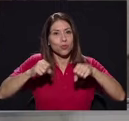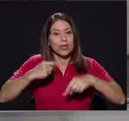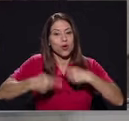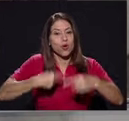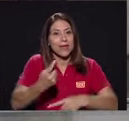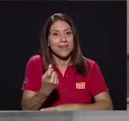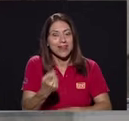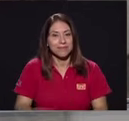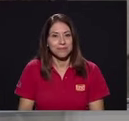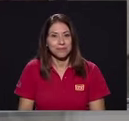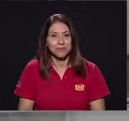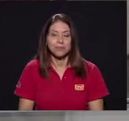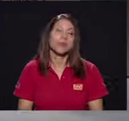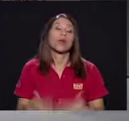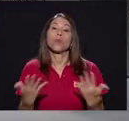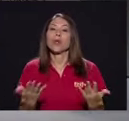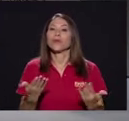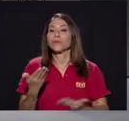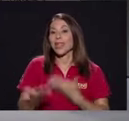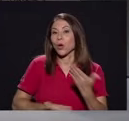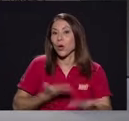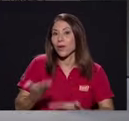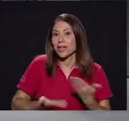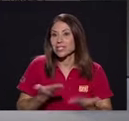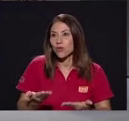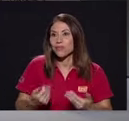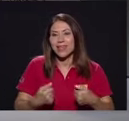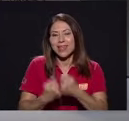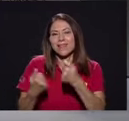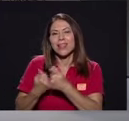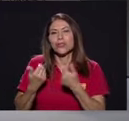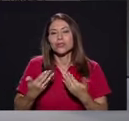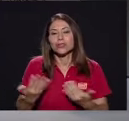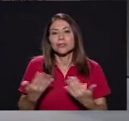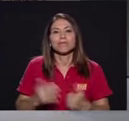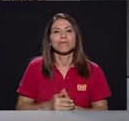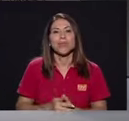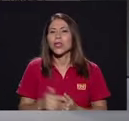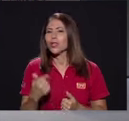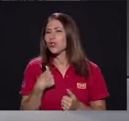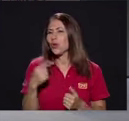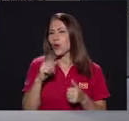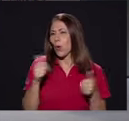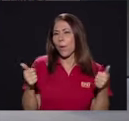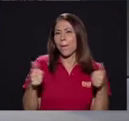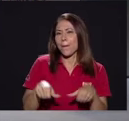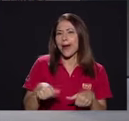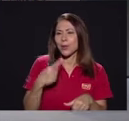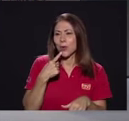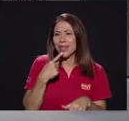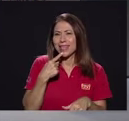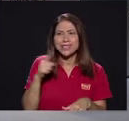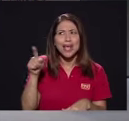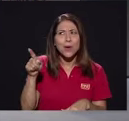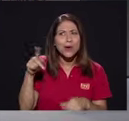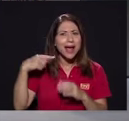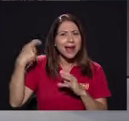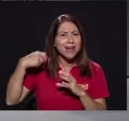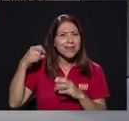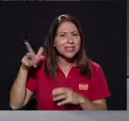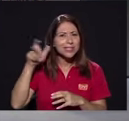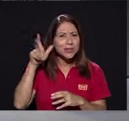viene. Bueno, en colaboración y grandes desafíos, hay uno que son fundamentales. No comparto, sí, lo que señalaba uno de las